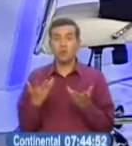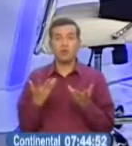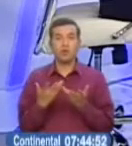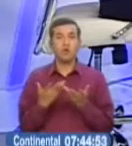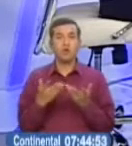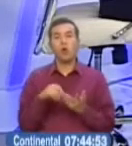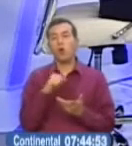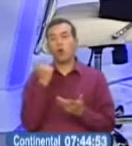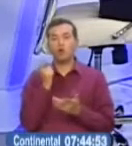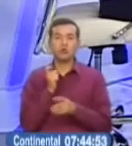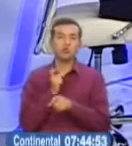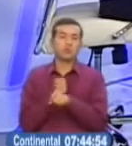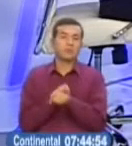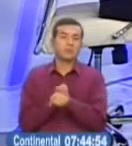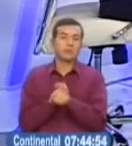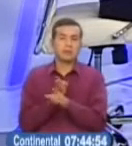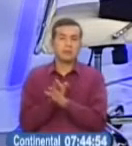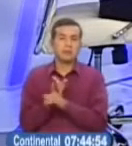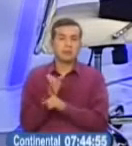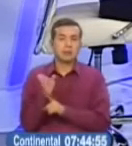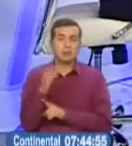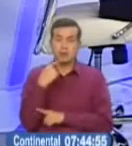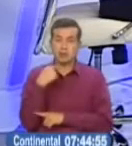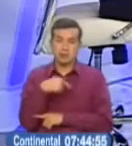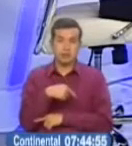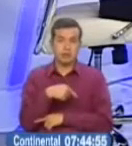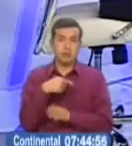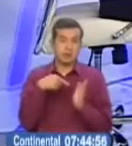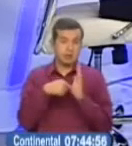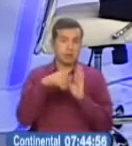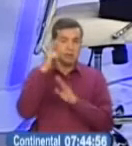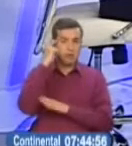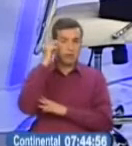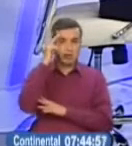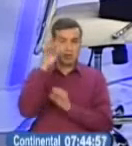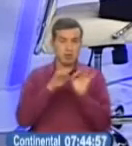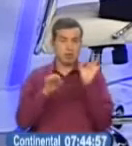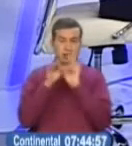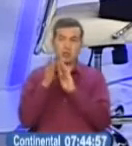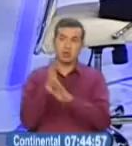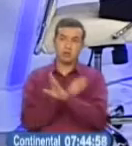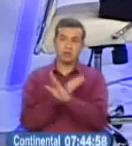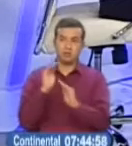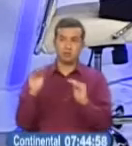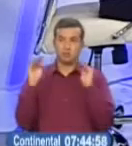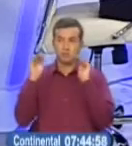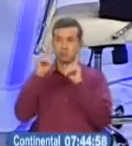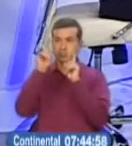de especialización. Ahora, nosotros tenemos que entender, y creo que tú lo posicionaste